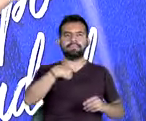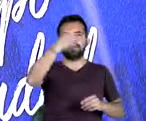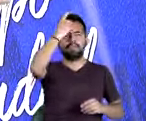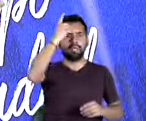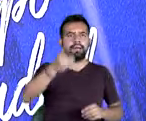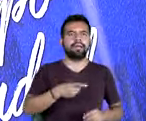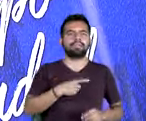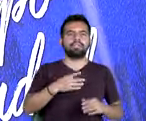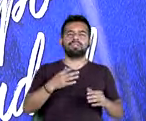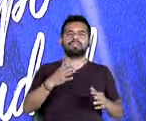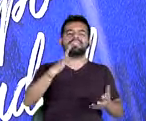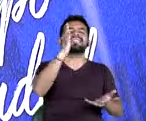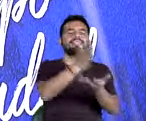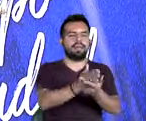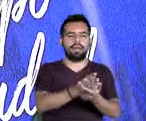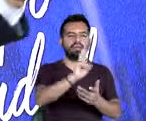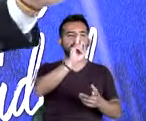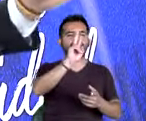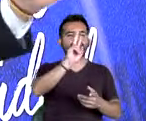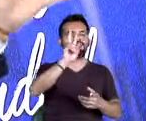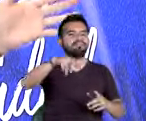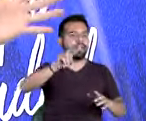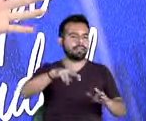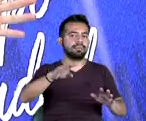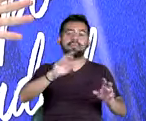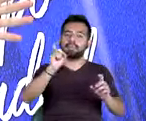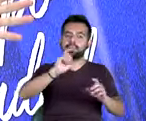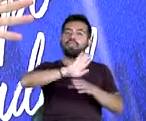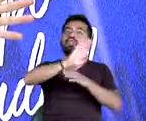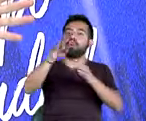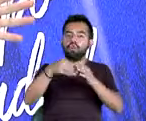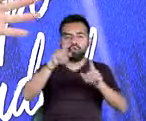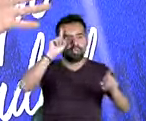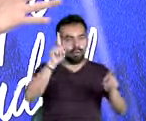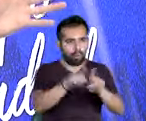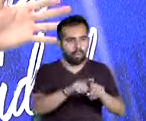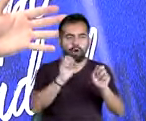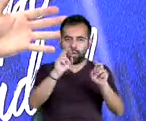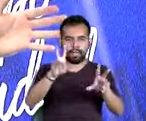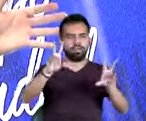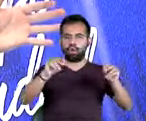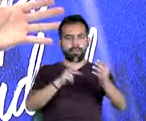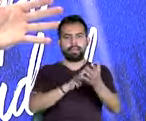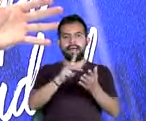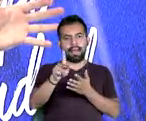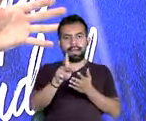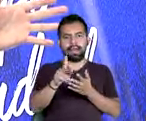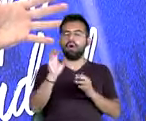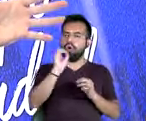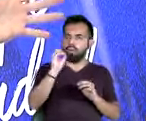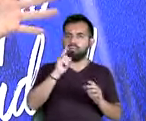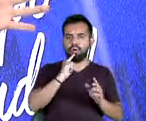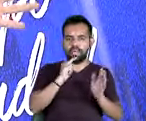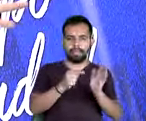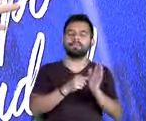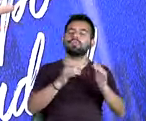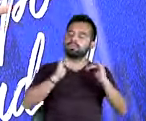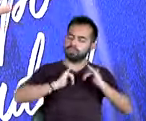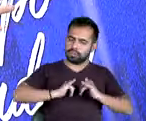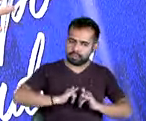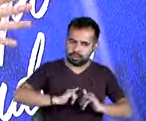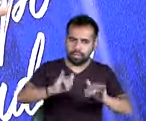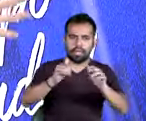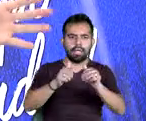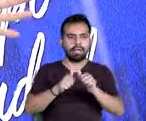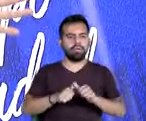vamos a cerrar 2 meses, deberíamos ponernos todos de acuerdo para no pagar esos 2 meses. Si eventualmente vamos a decidir que vamos a estar funcionando una parte,